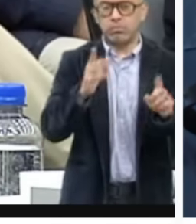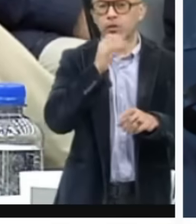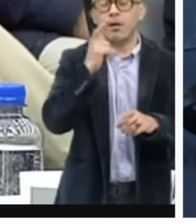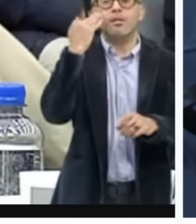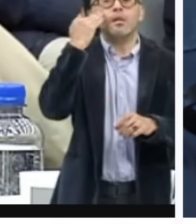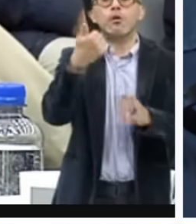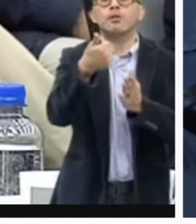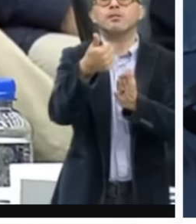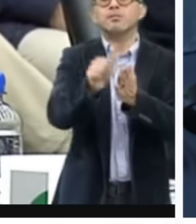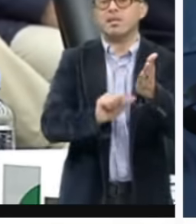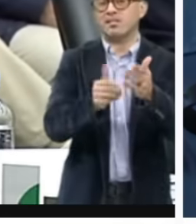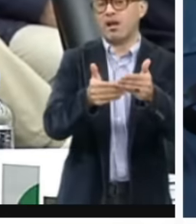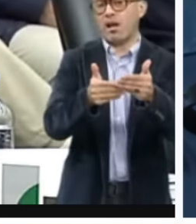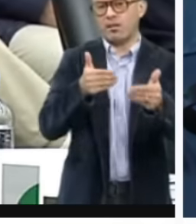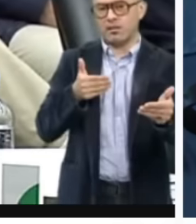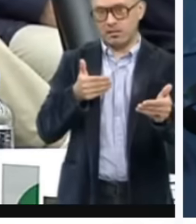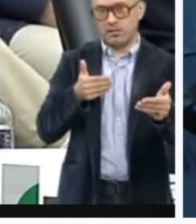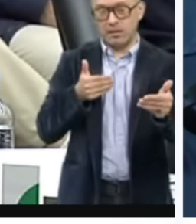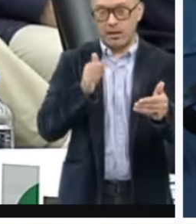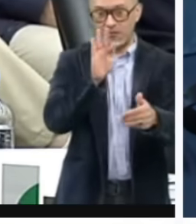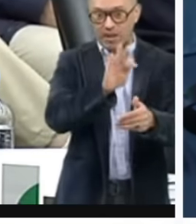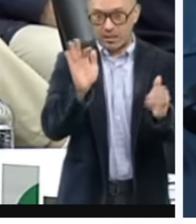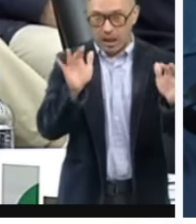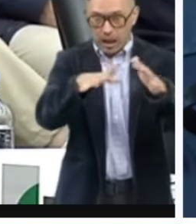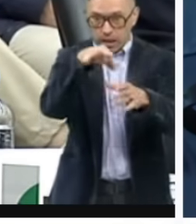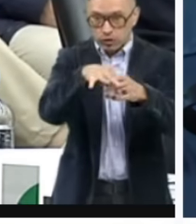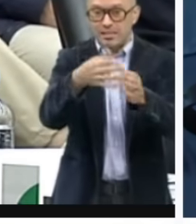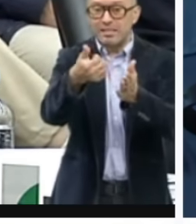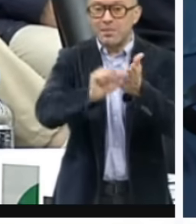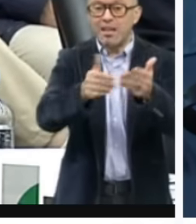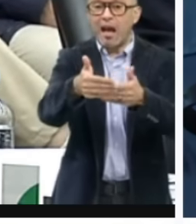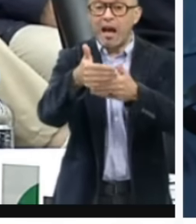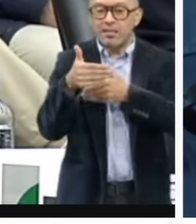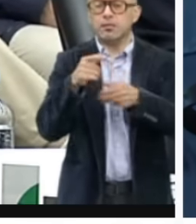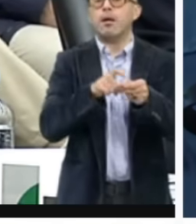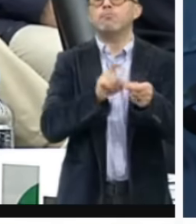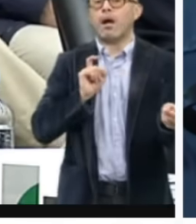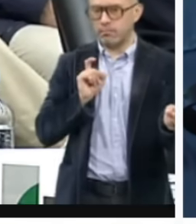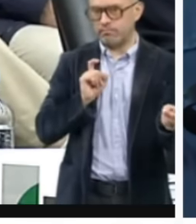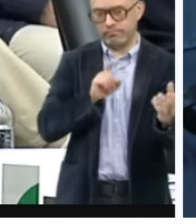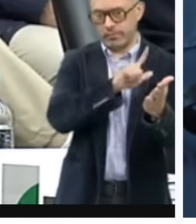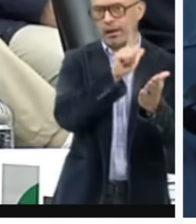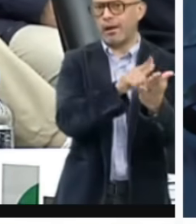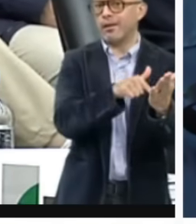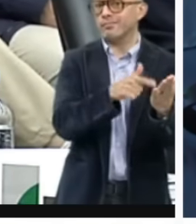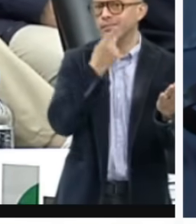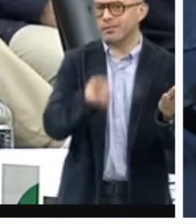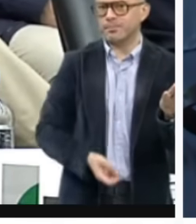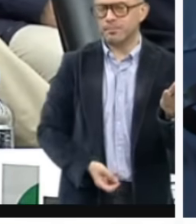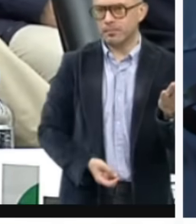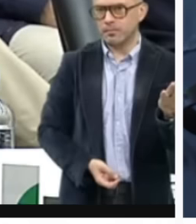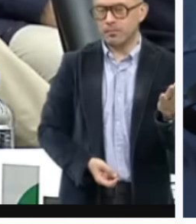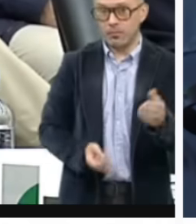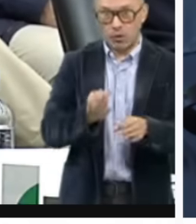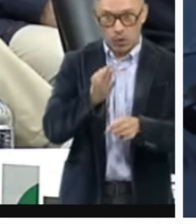6 meses antes del día de la elección. Y en ese sentido, yo considero que la respuesta que hace que